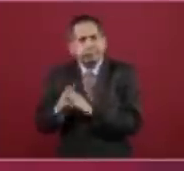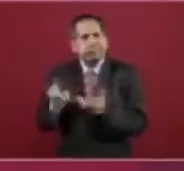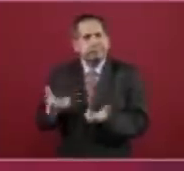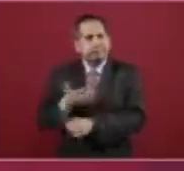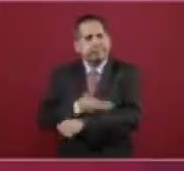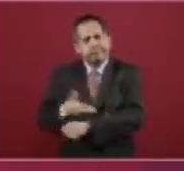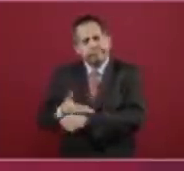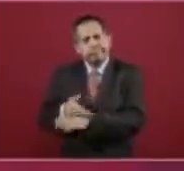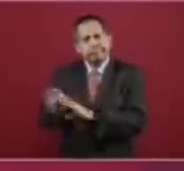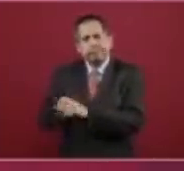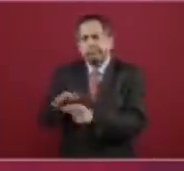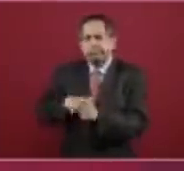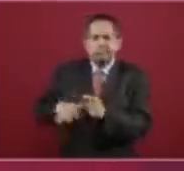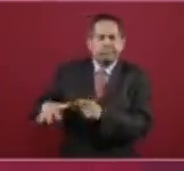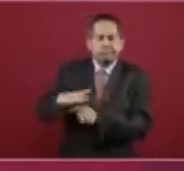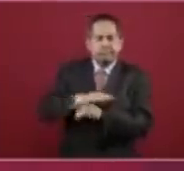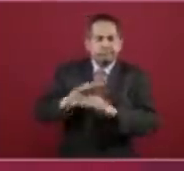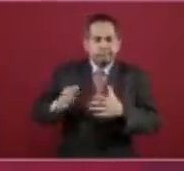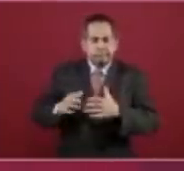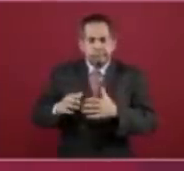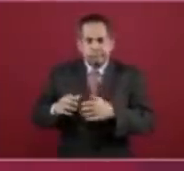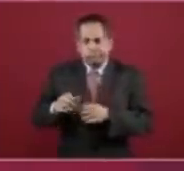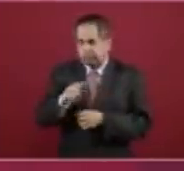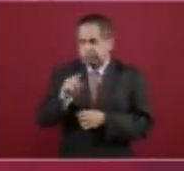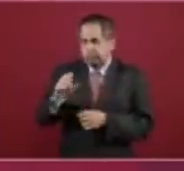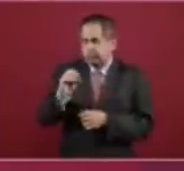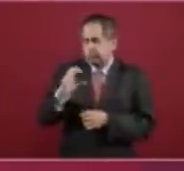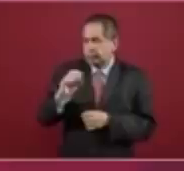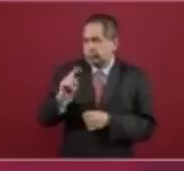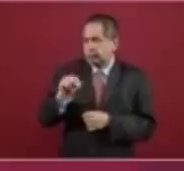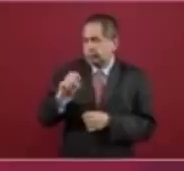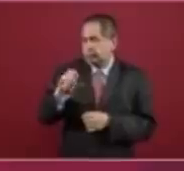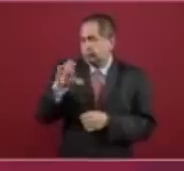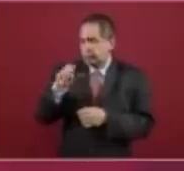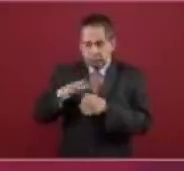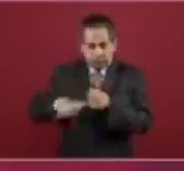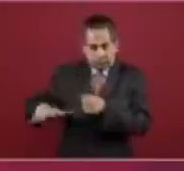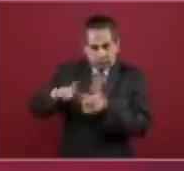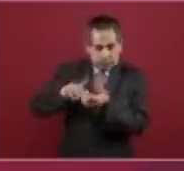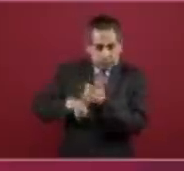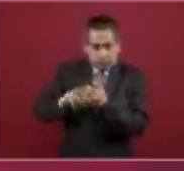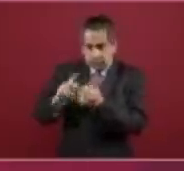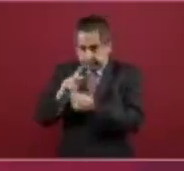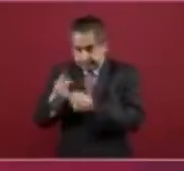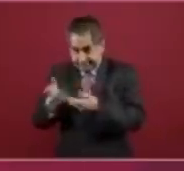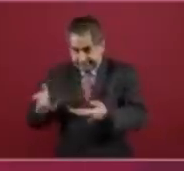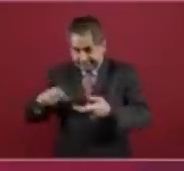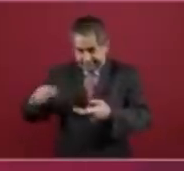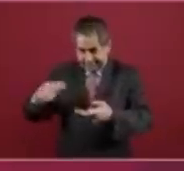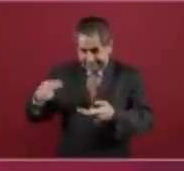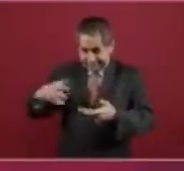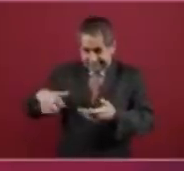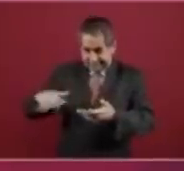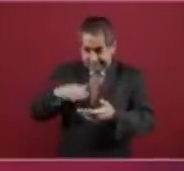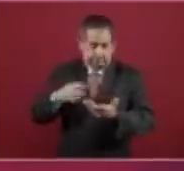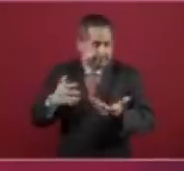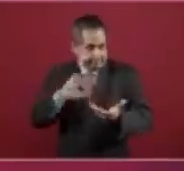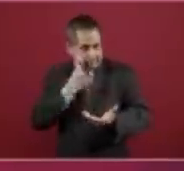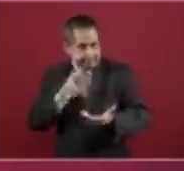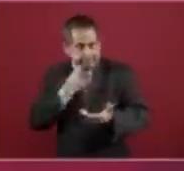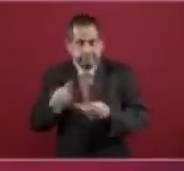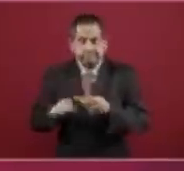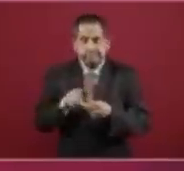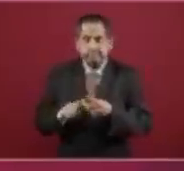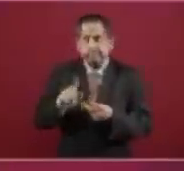en el Soconusco, lo que se está haciendo en